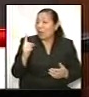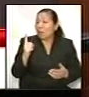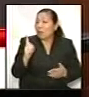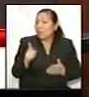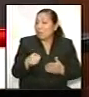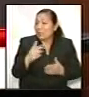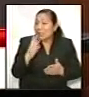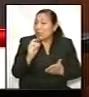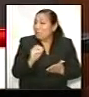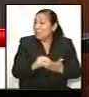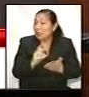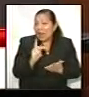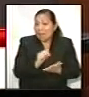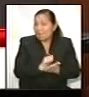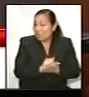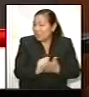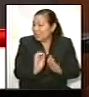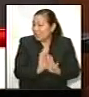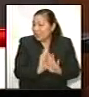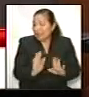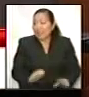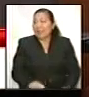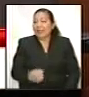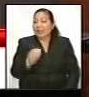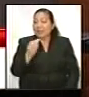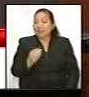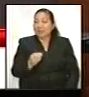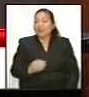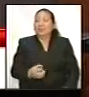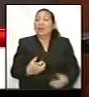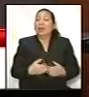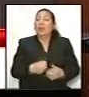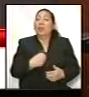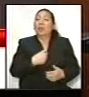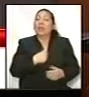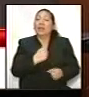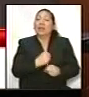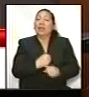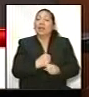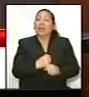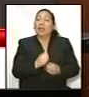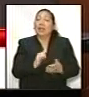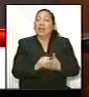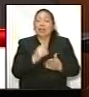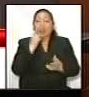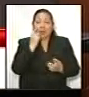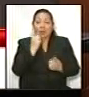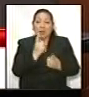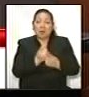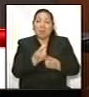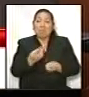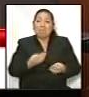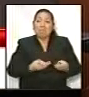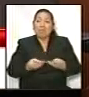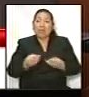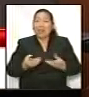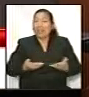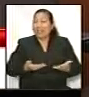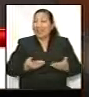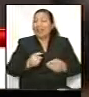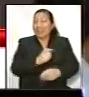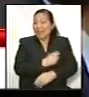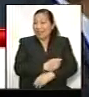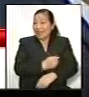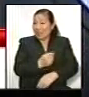y 5 veces al mes. Son realmente microempresarios que trabajan en lo que se conoce como los mercadillos en Tacna.